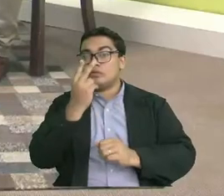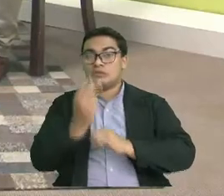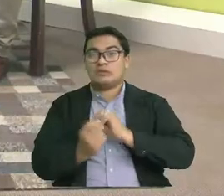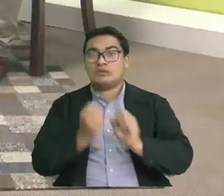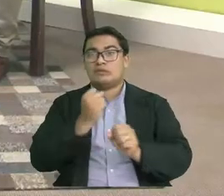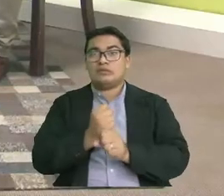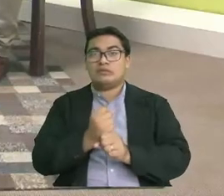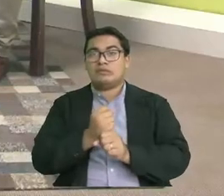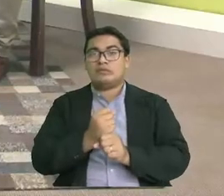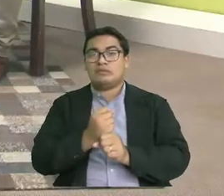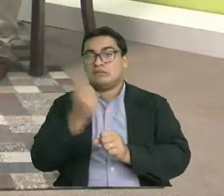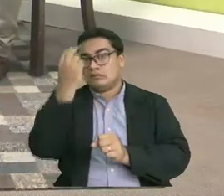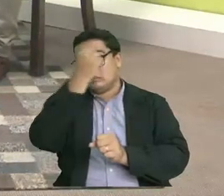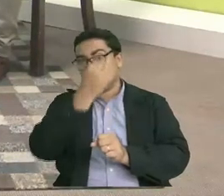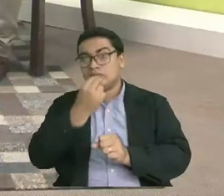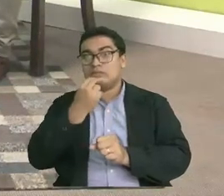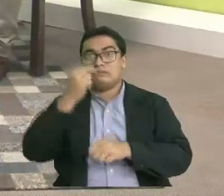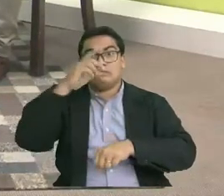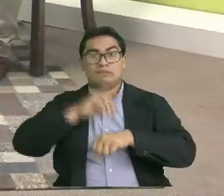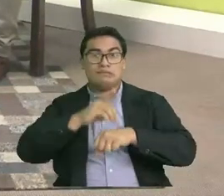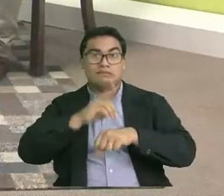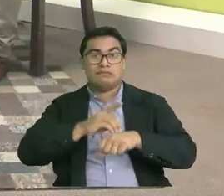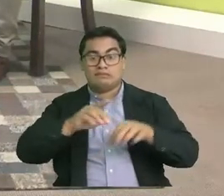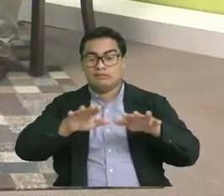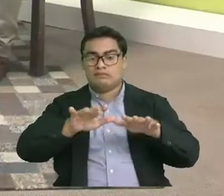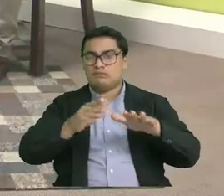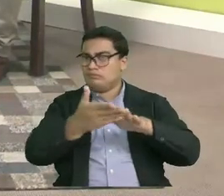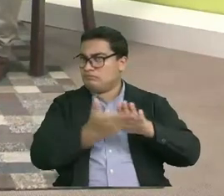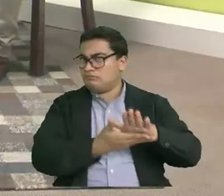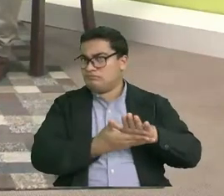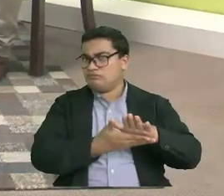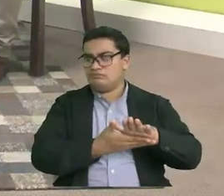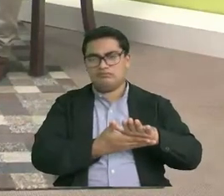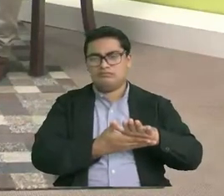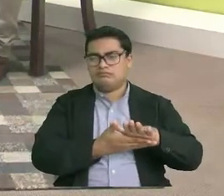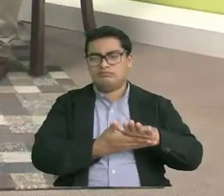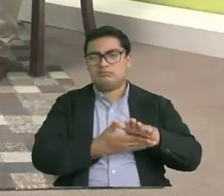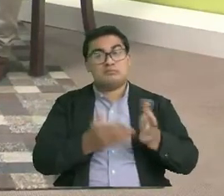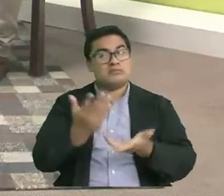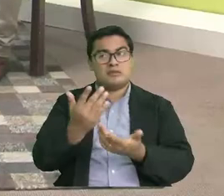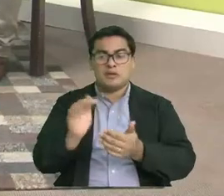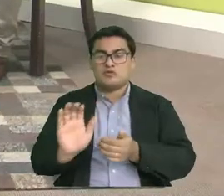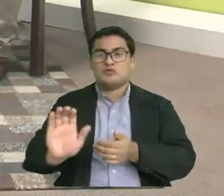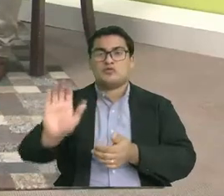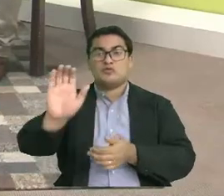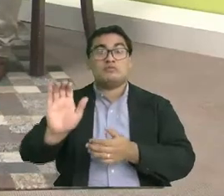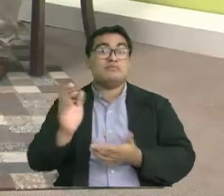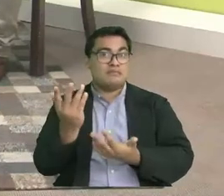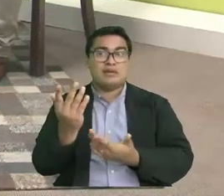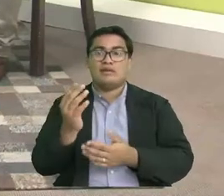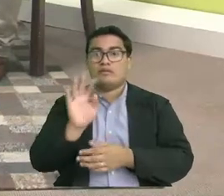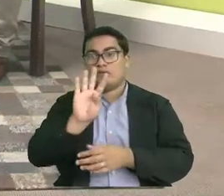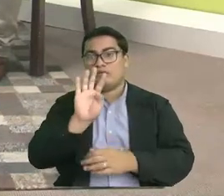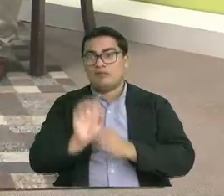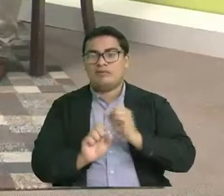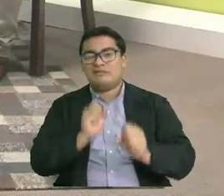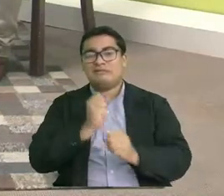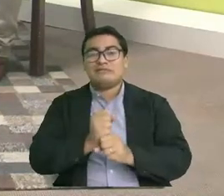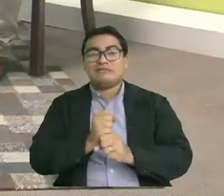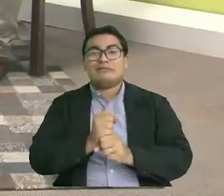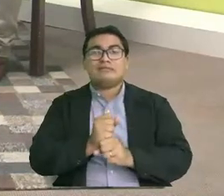edad y el motivo de consulta es pie plano, no tiene razón de ser, porque es normal que el pie sea plano a esa